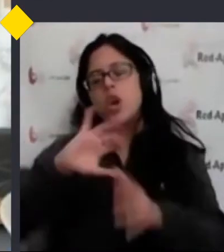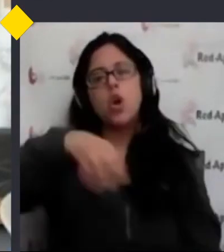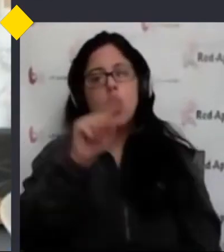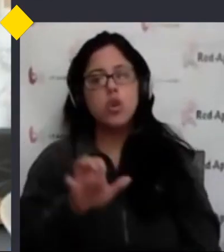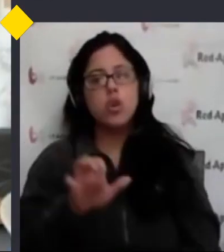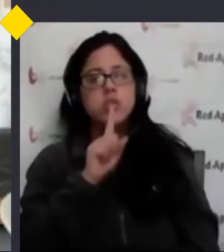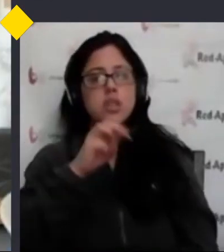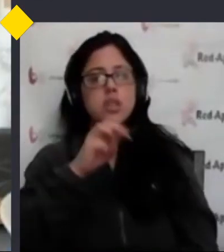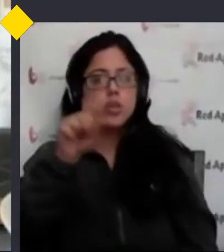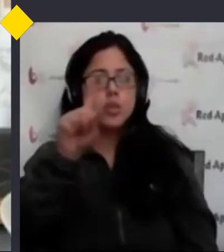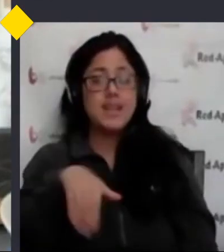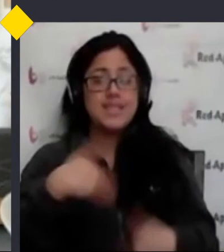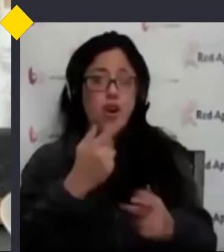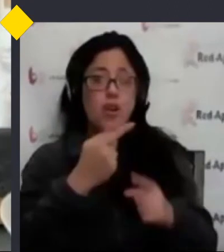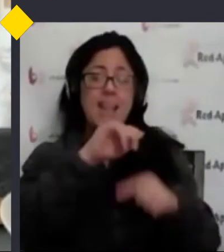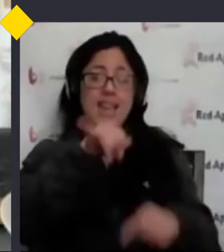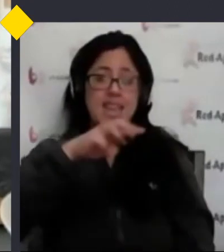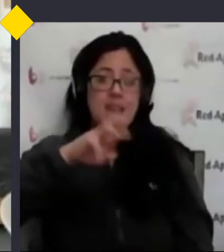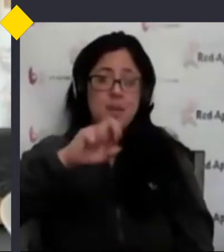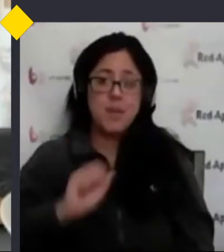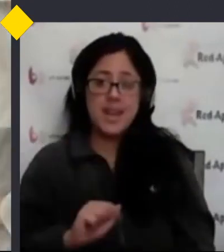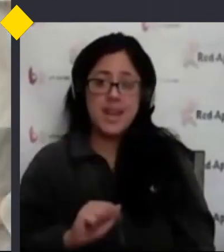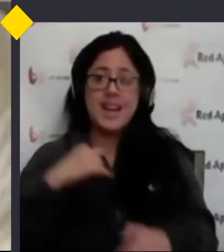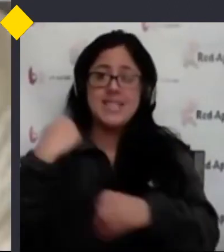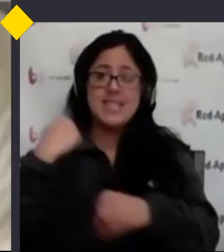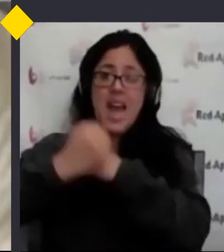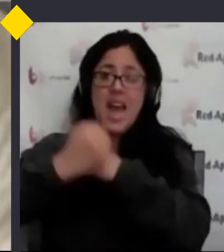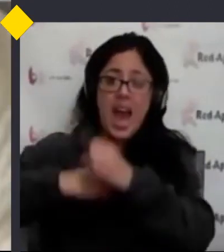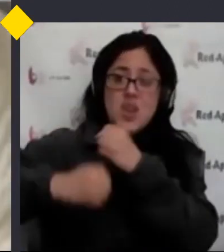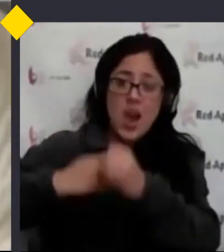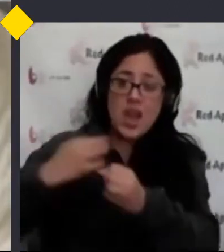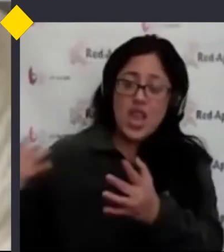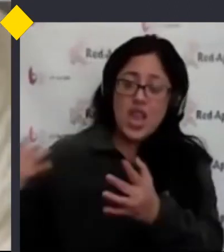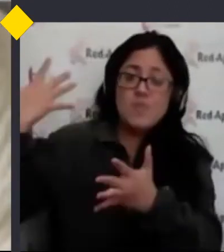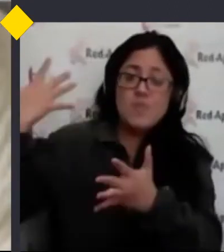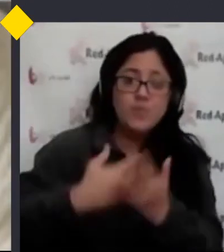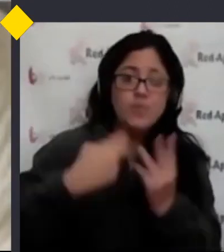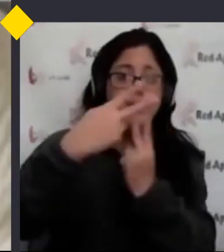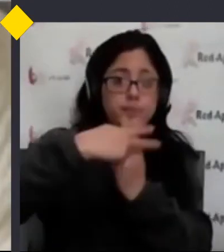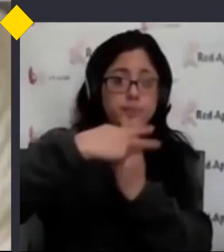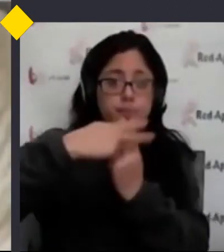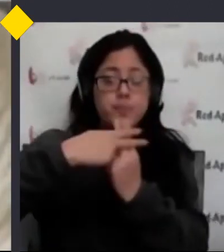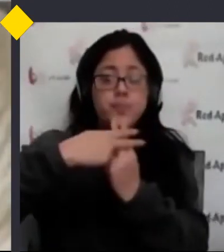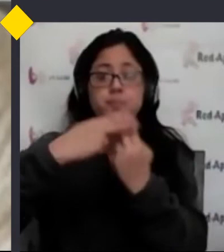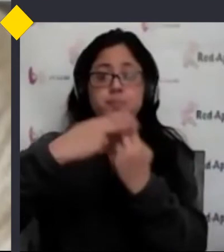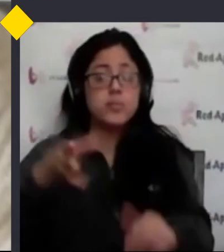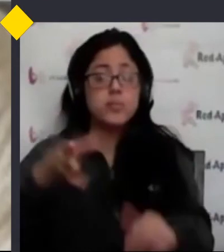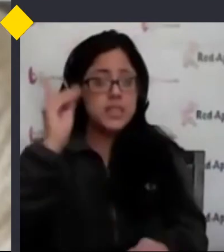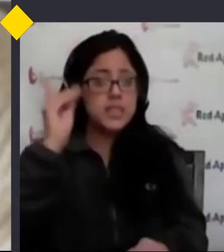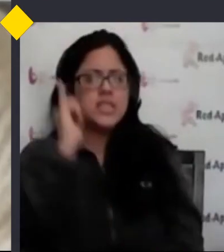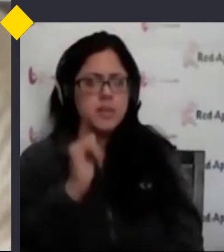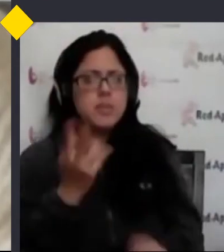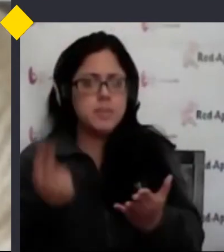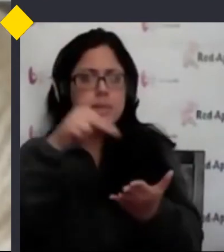Jimena, luego de años frente a la Teletón, la discapacidad ha sido un tema que ha estado presente siempre en los chilenos. Sin embargo, fue